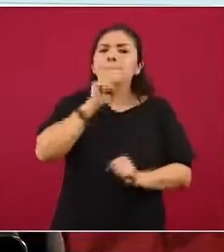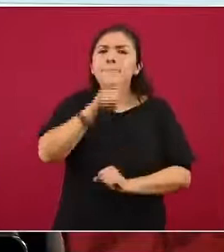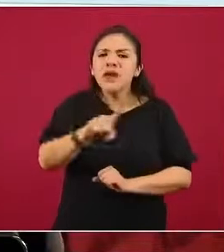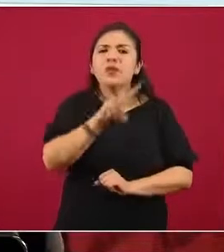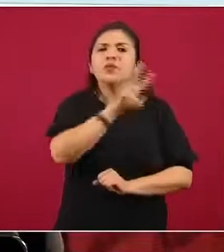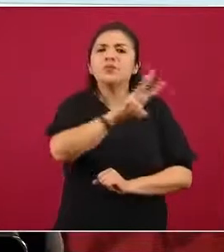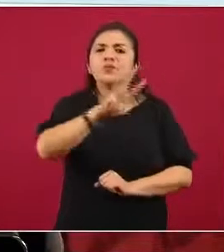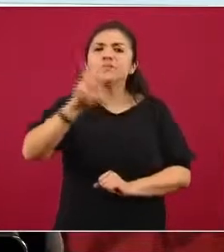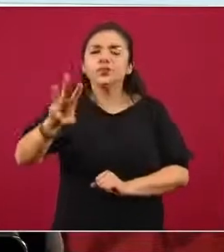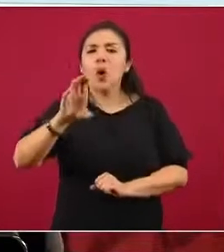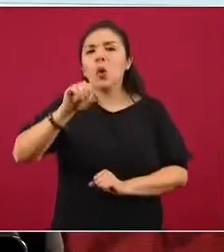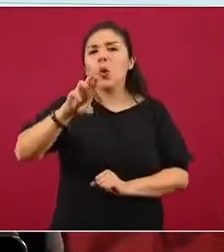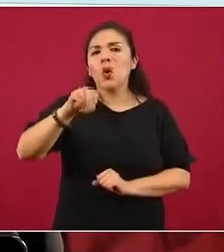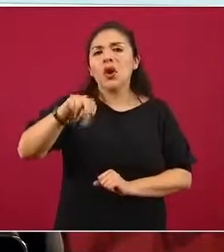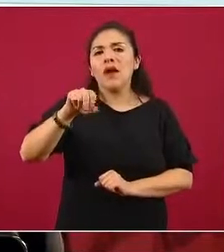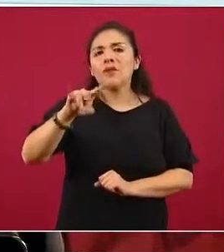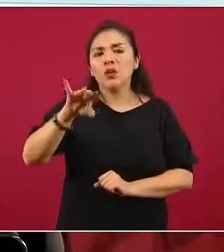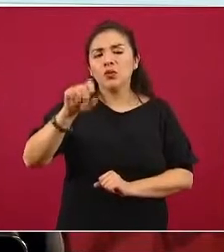la página de